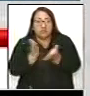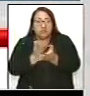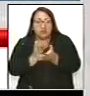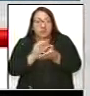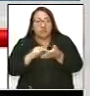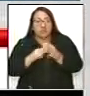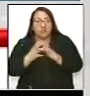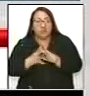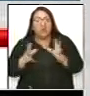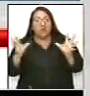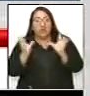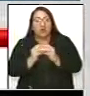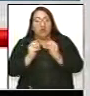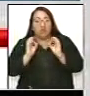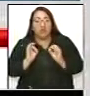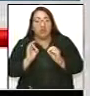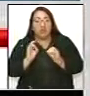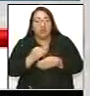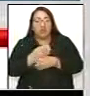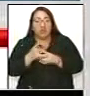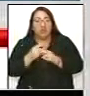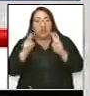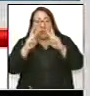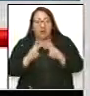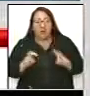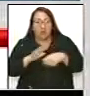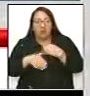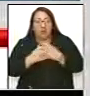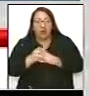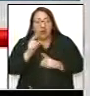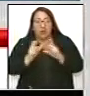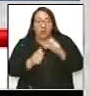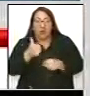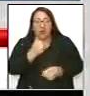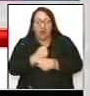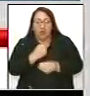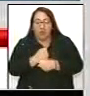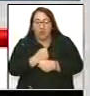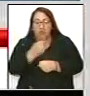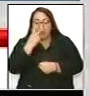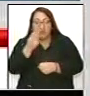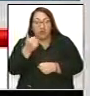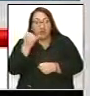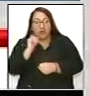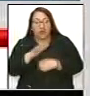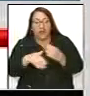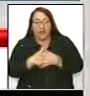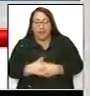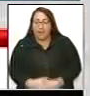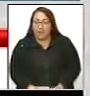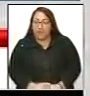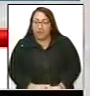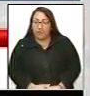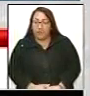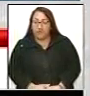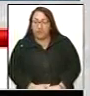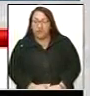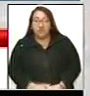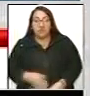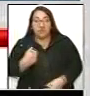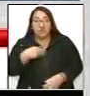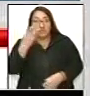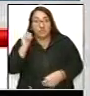completa requiere, presidenta, de un mecanismo de evaluación para ver su eficiencia, para ver su eficacia, porque desde nuestro punto de vista